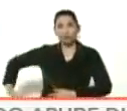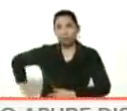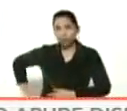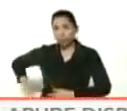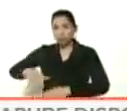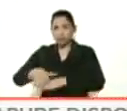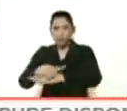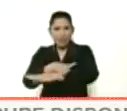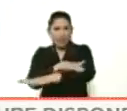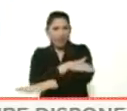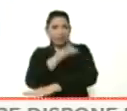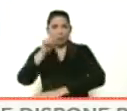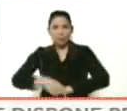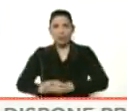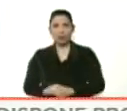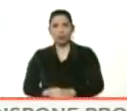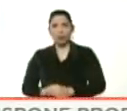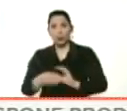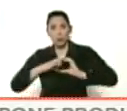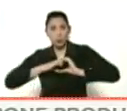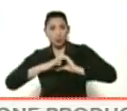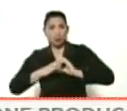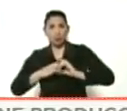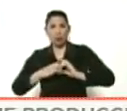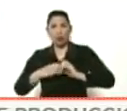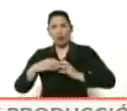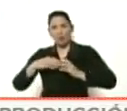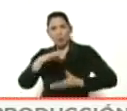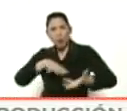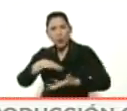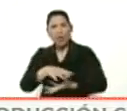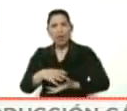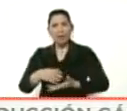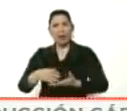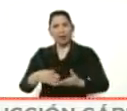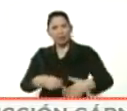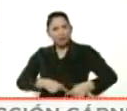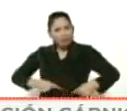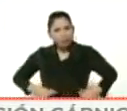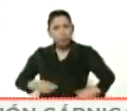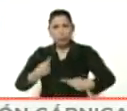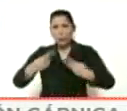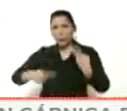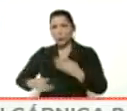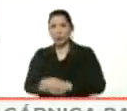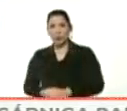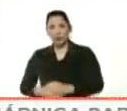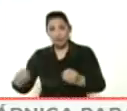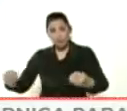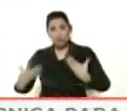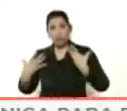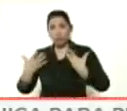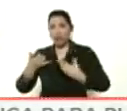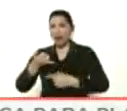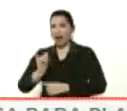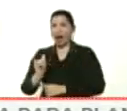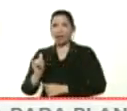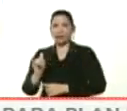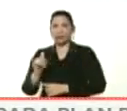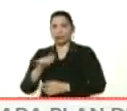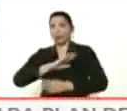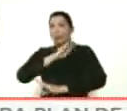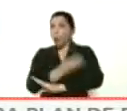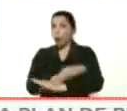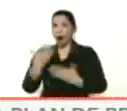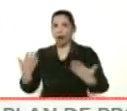piel, afecta corazón, afecta hígado, es decir, es un virus que tiene una afección más sistémica, más de todo